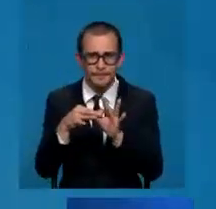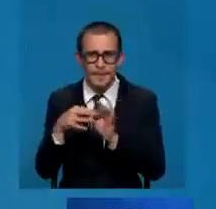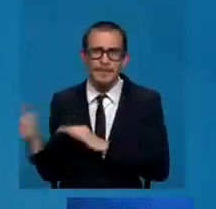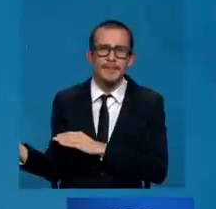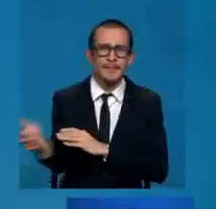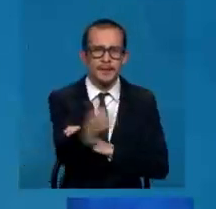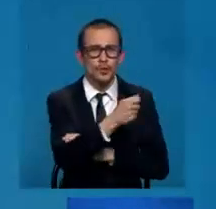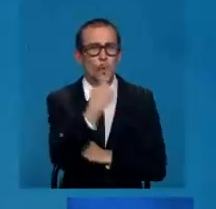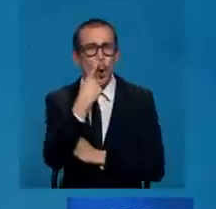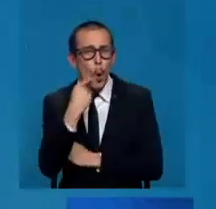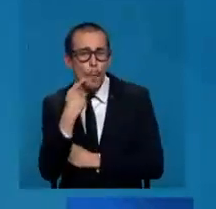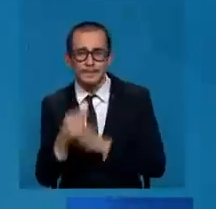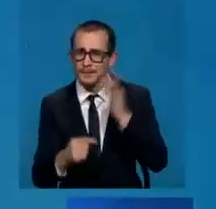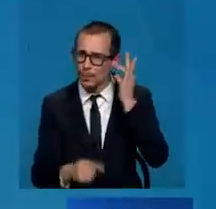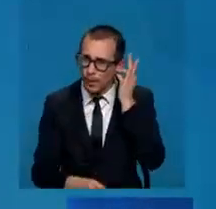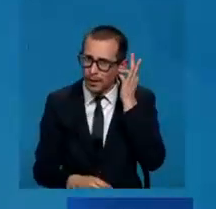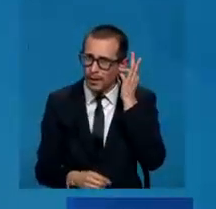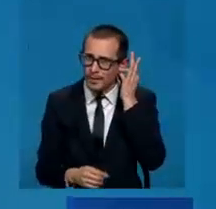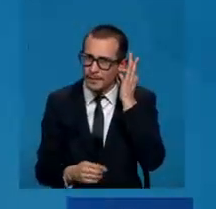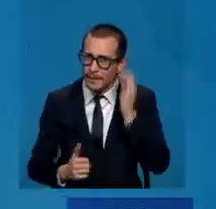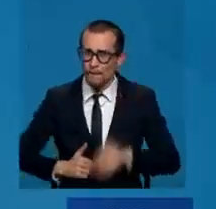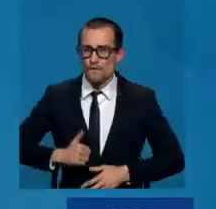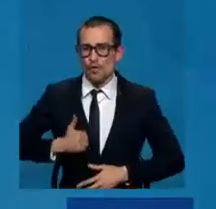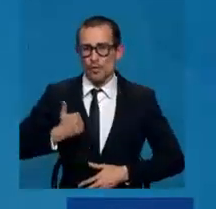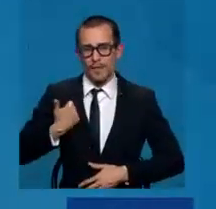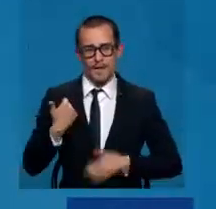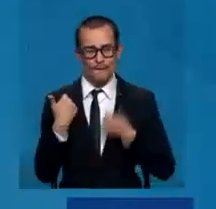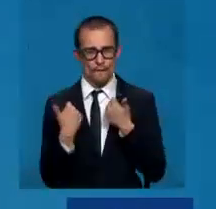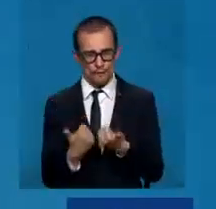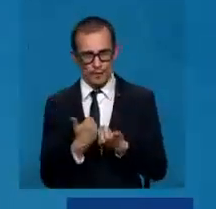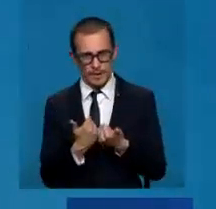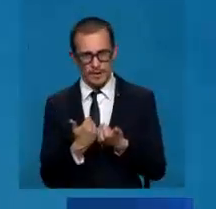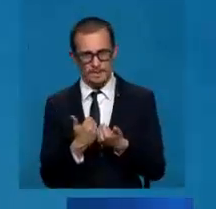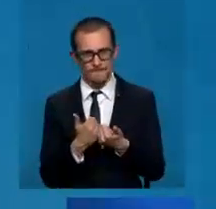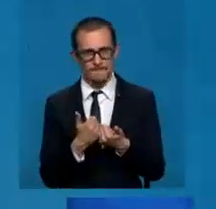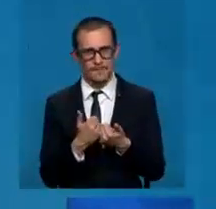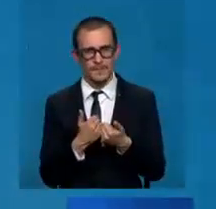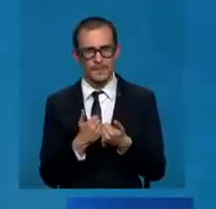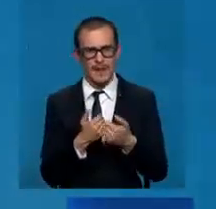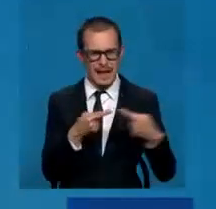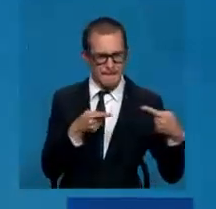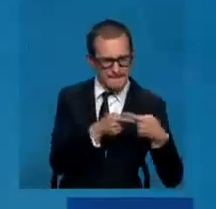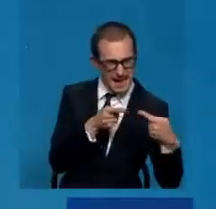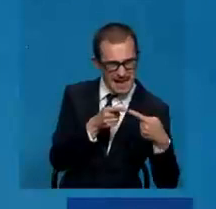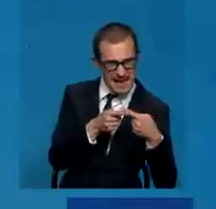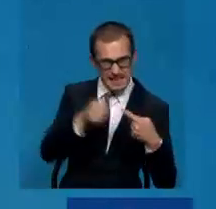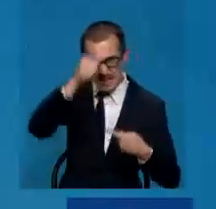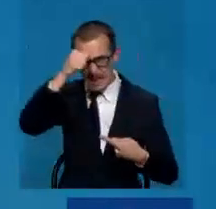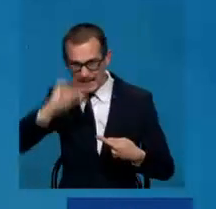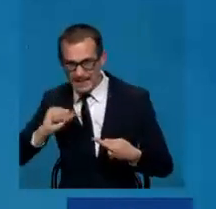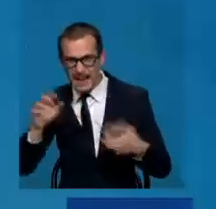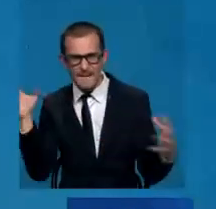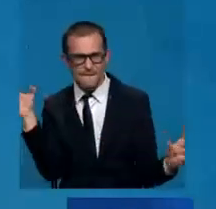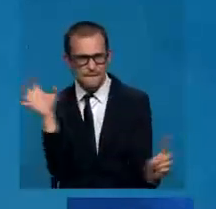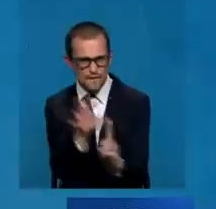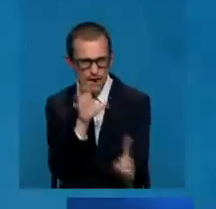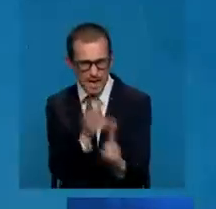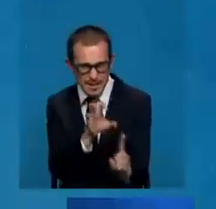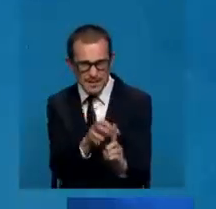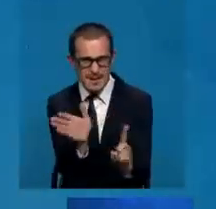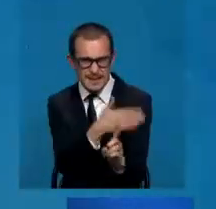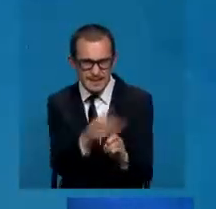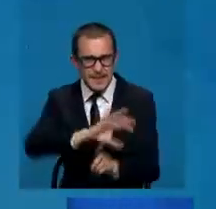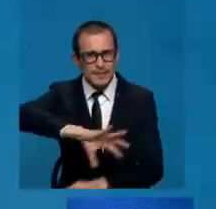todos los hombres y mujeres de buena voluntad, en la condena y en el combate a la violencia y